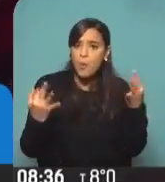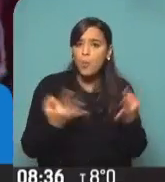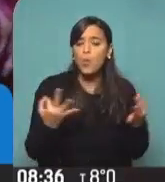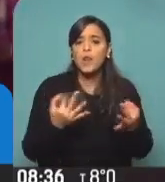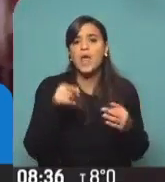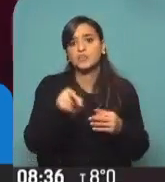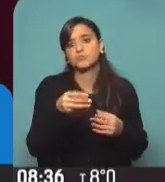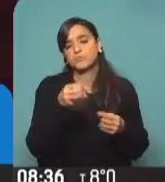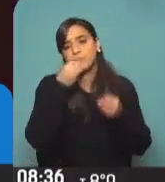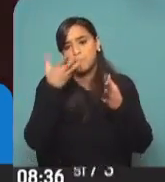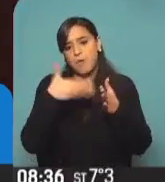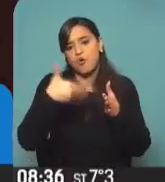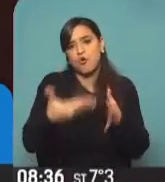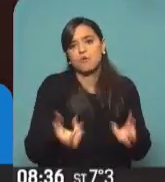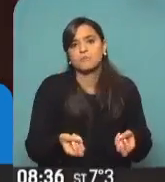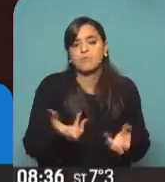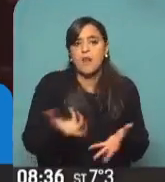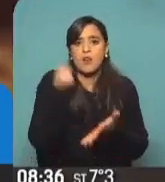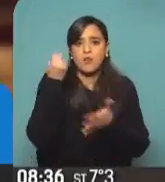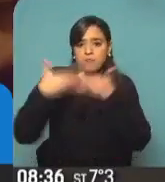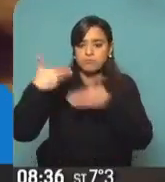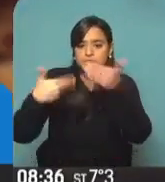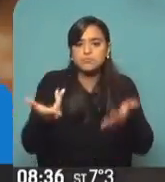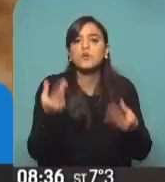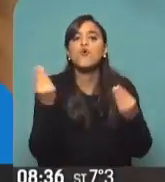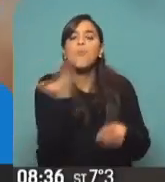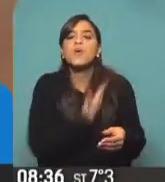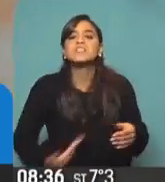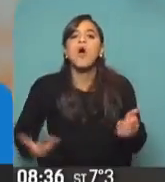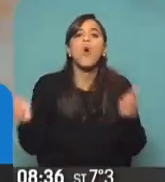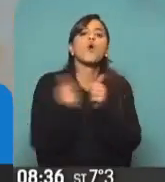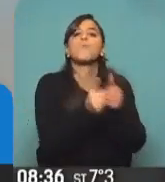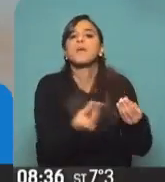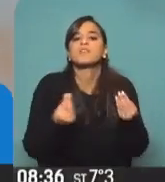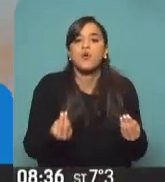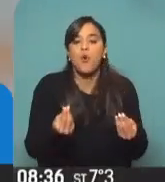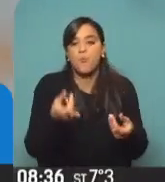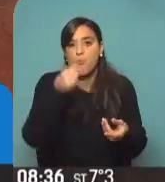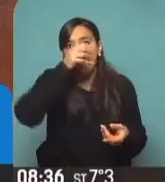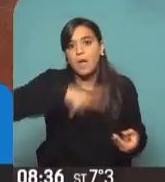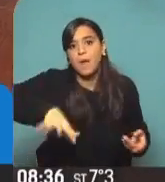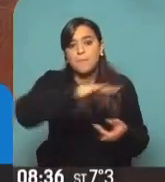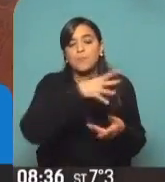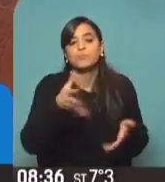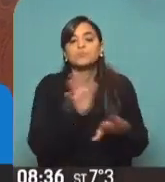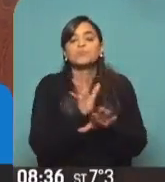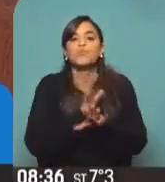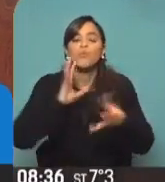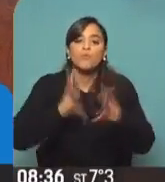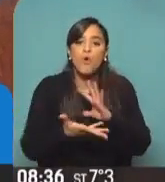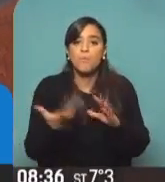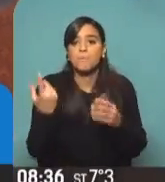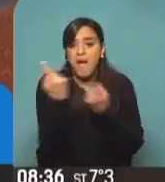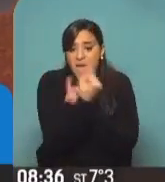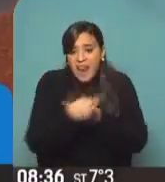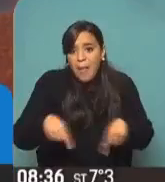obviamente se empieza a marcar un camino de recuperación y como se acompaña desde el estado esta buena senda del campo lo acompañamos a través de todas las herramientas